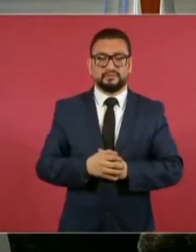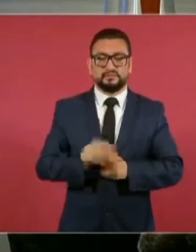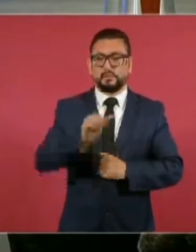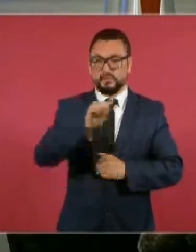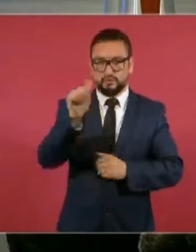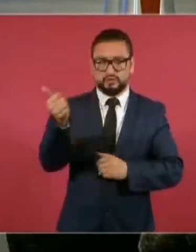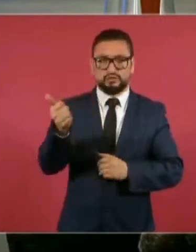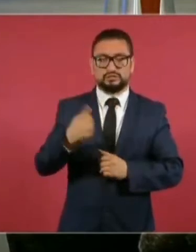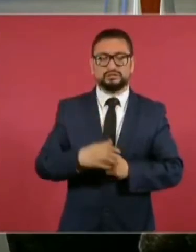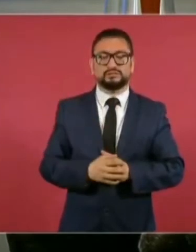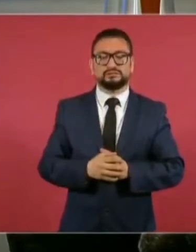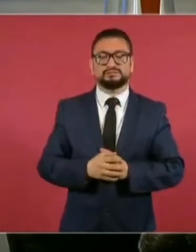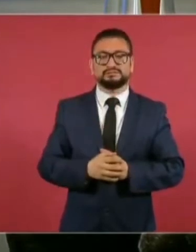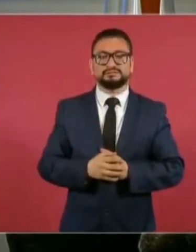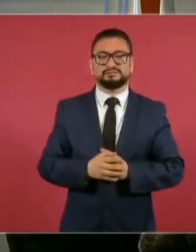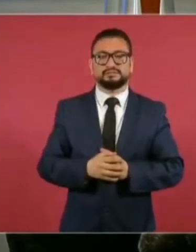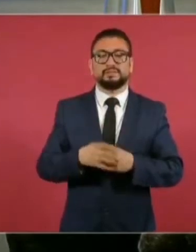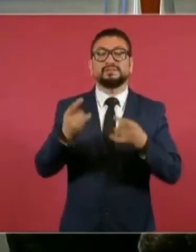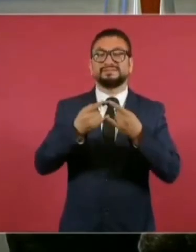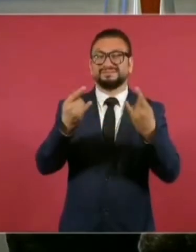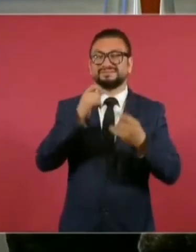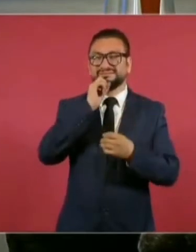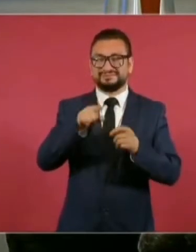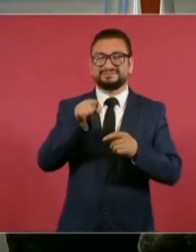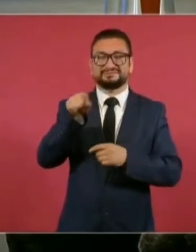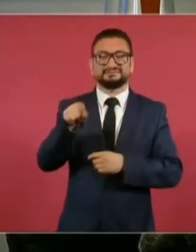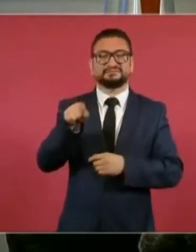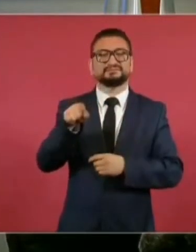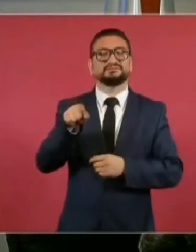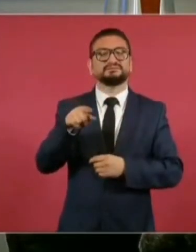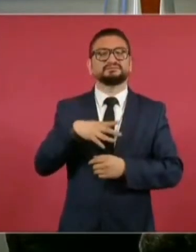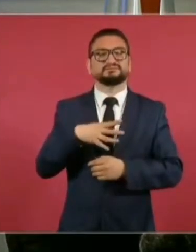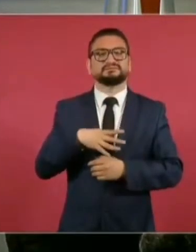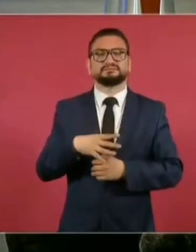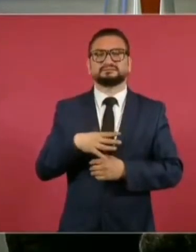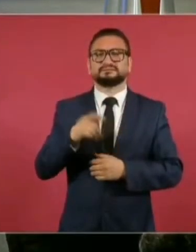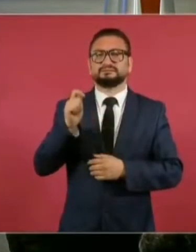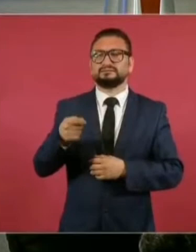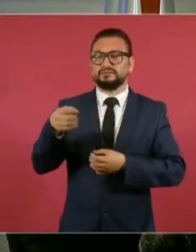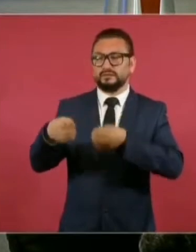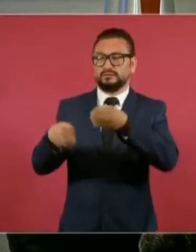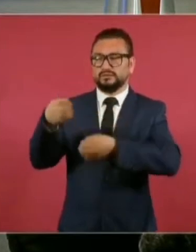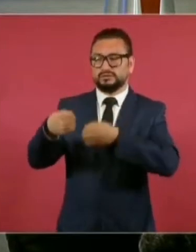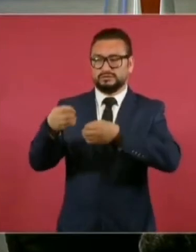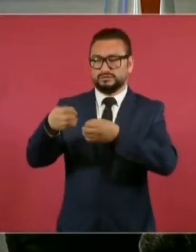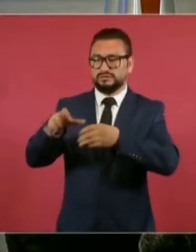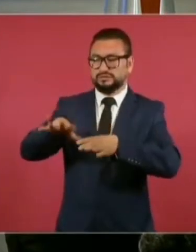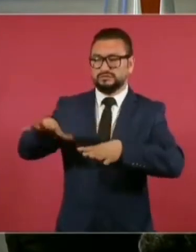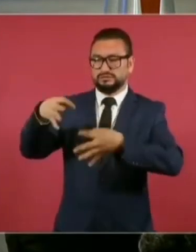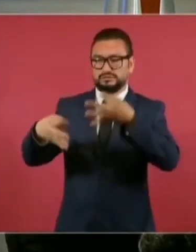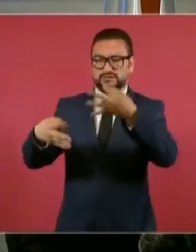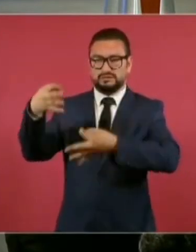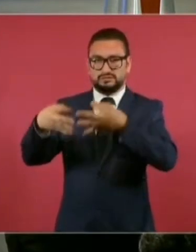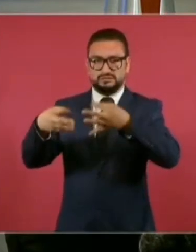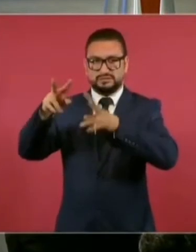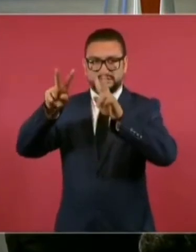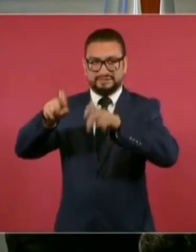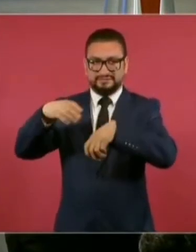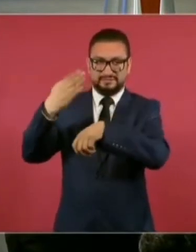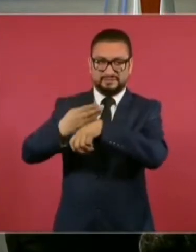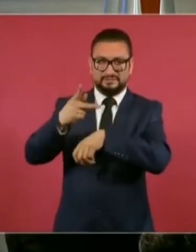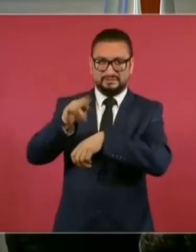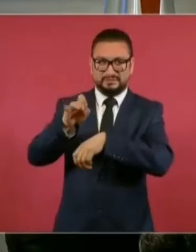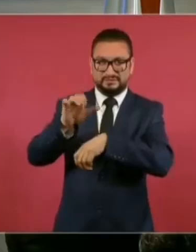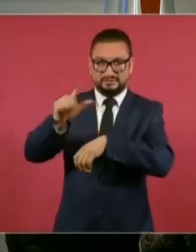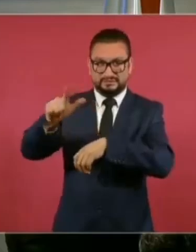También, pues, está este otro caso en donde los magistrados del Primer Tribunal Colegiado en materia penal